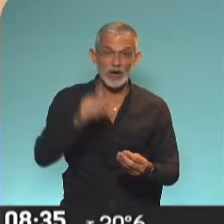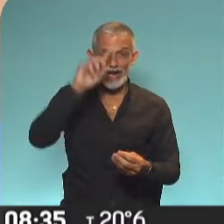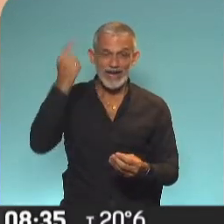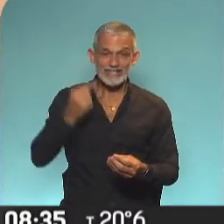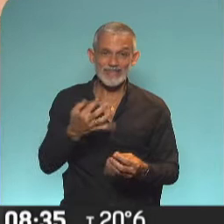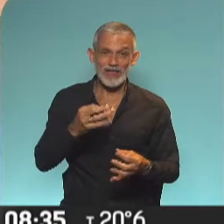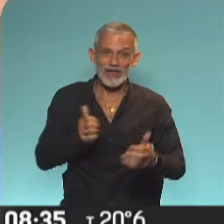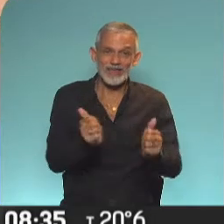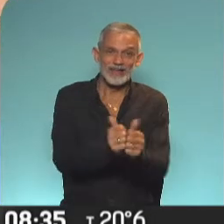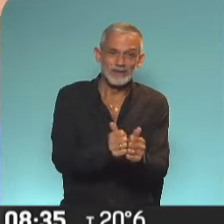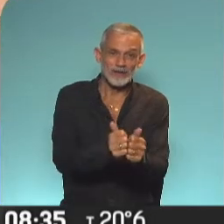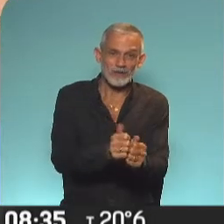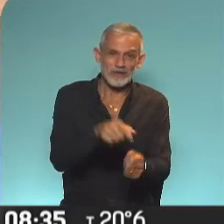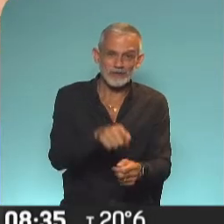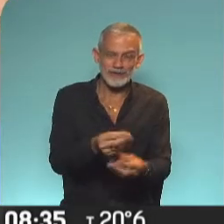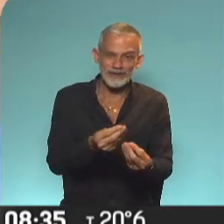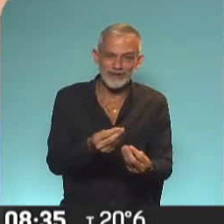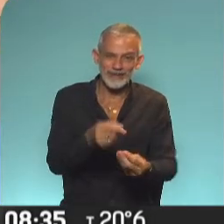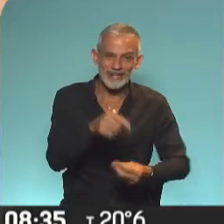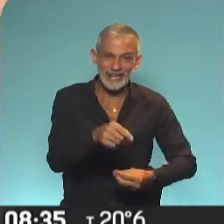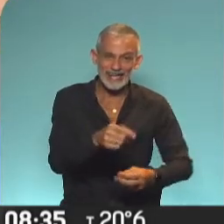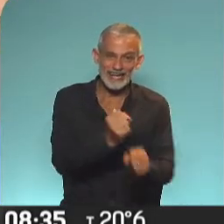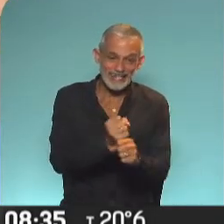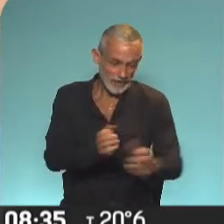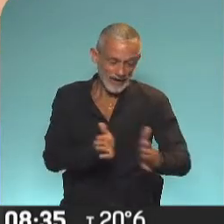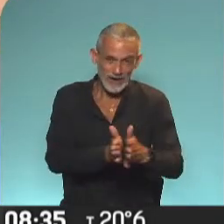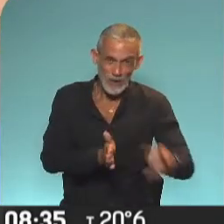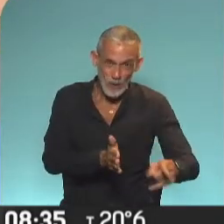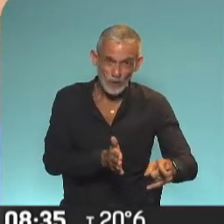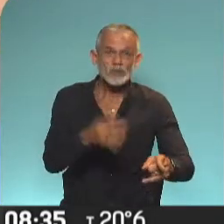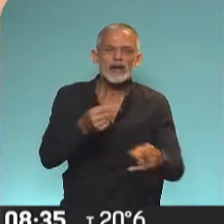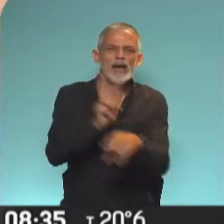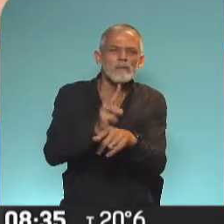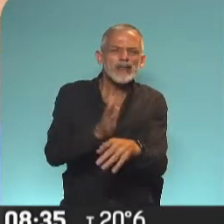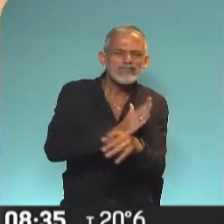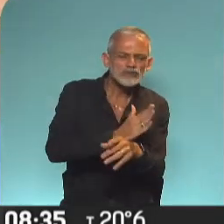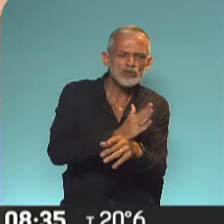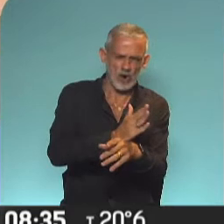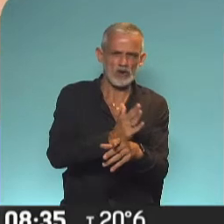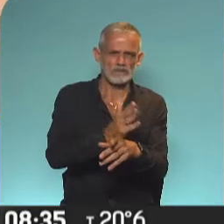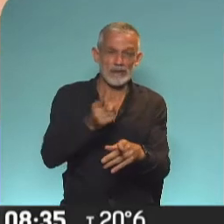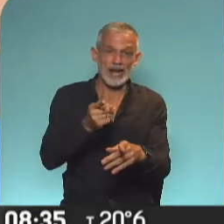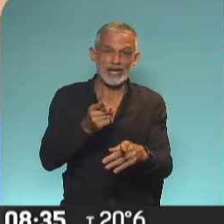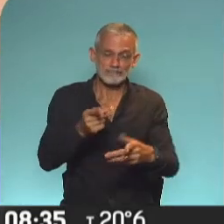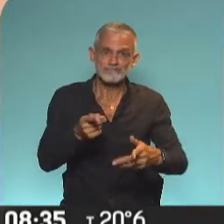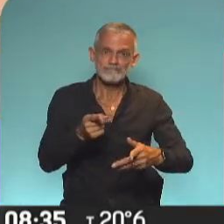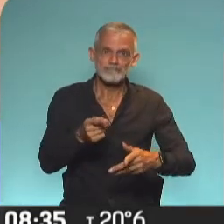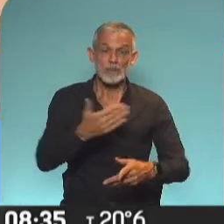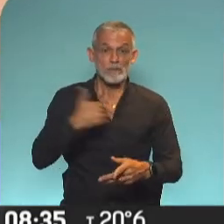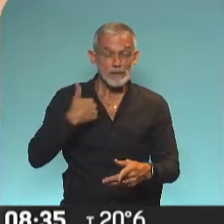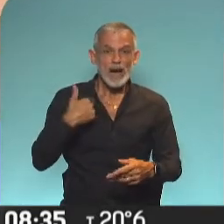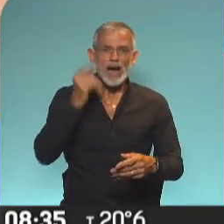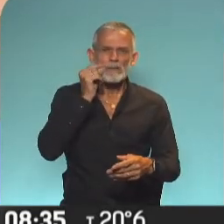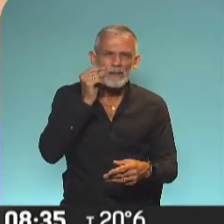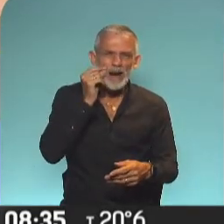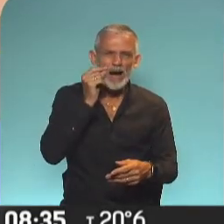que el acompañamiento con ellos y el trabajo para nosotras que también en lo preventivo tienen en ese papel las mamás, los papás,